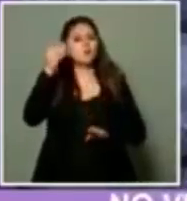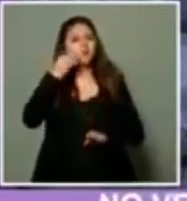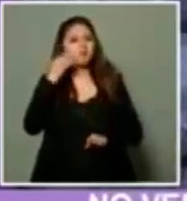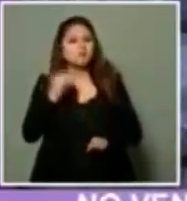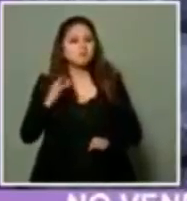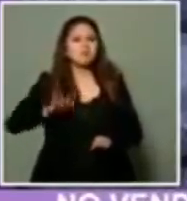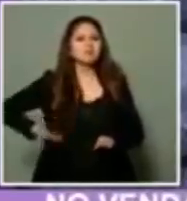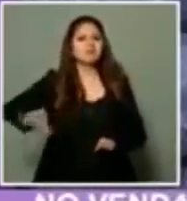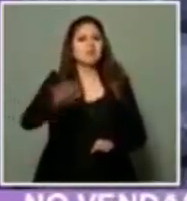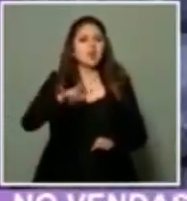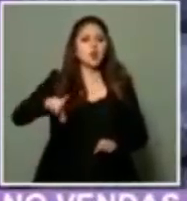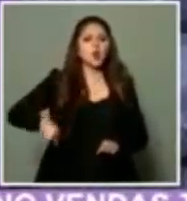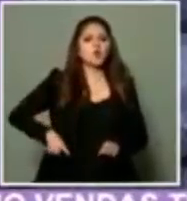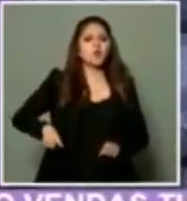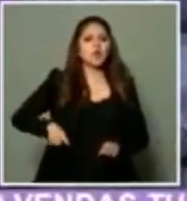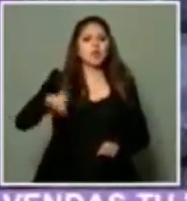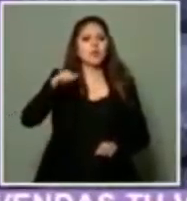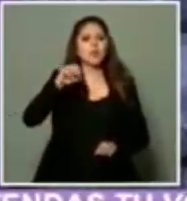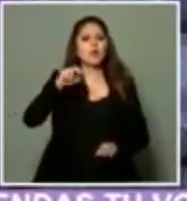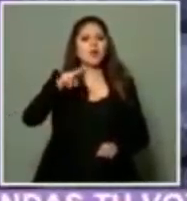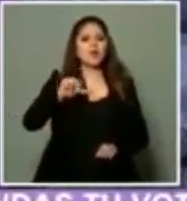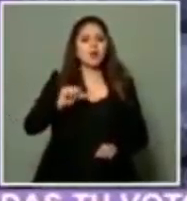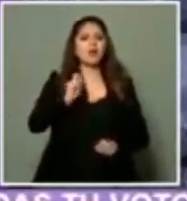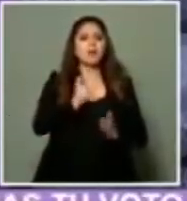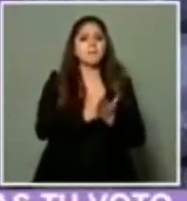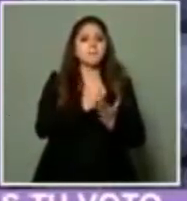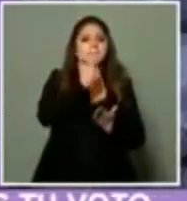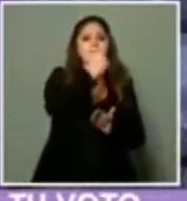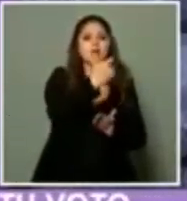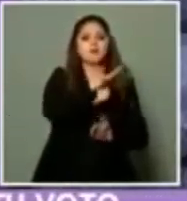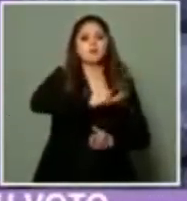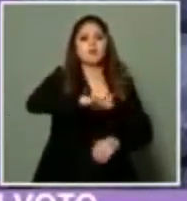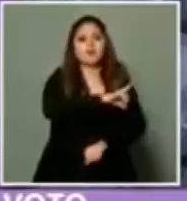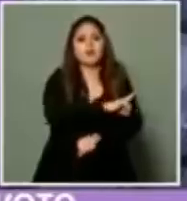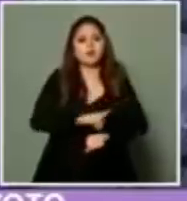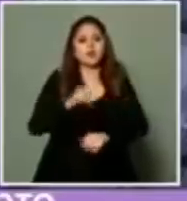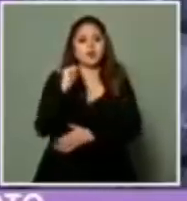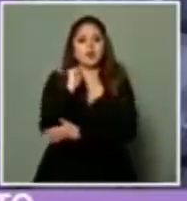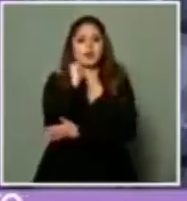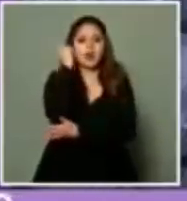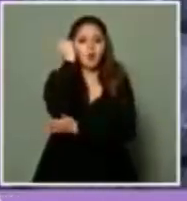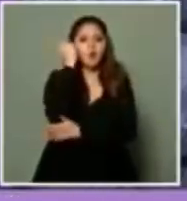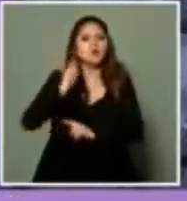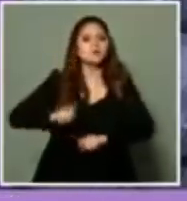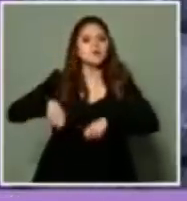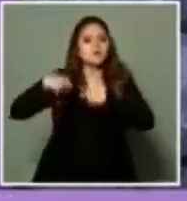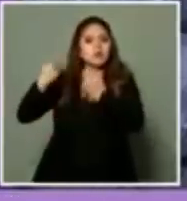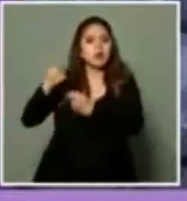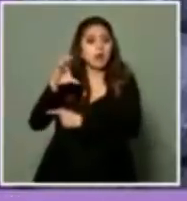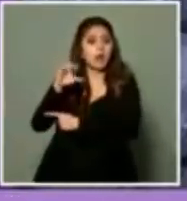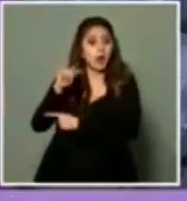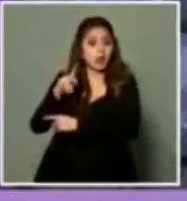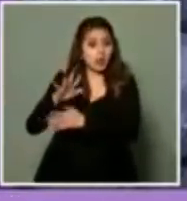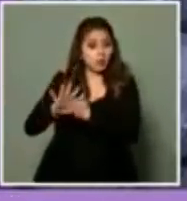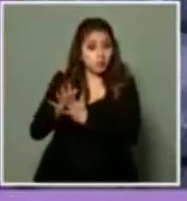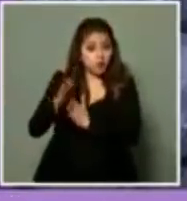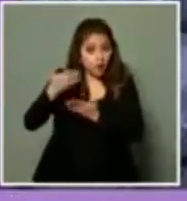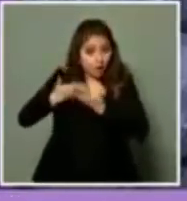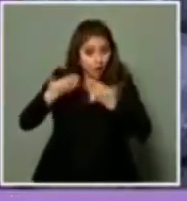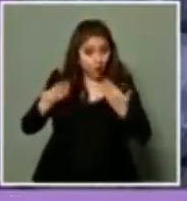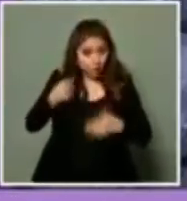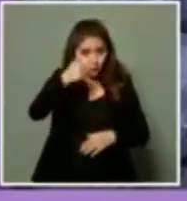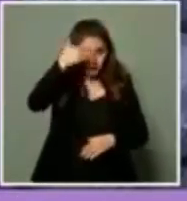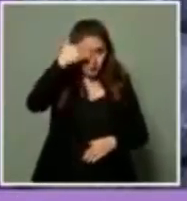Morena evidenció los pagos desde la nómina de la delegación Tláhuac al cártel de Locos. Hoy amanecimos con